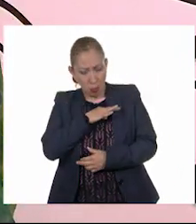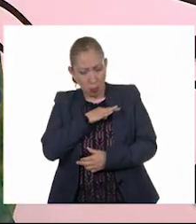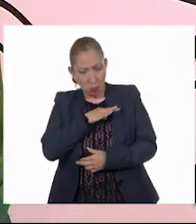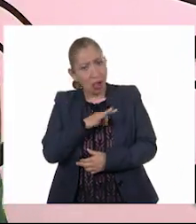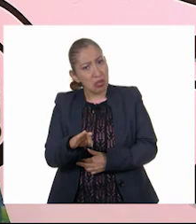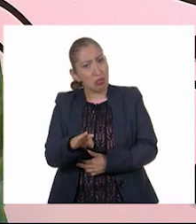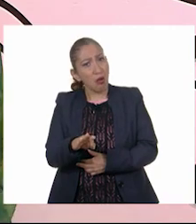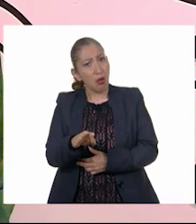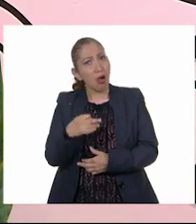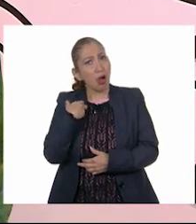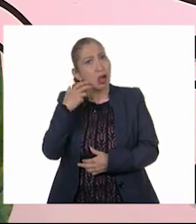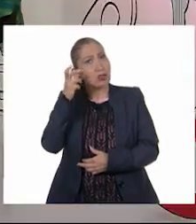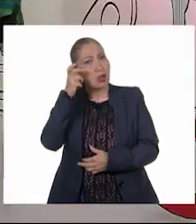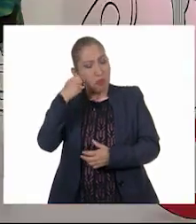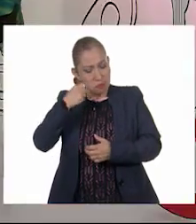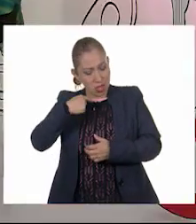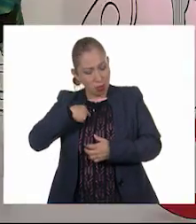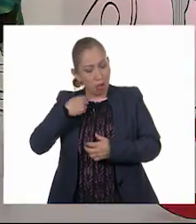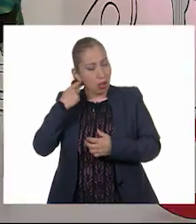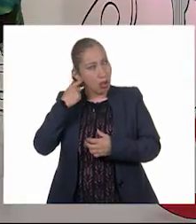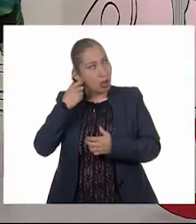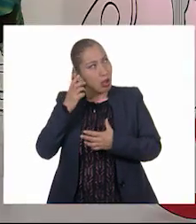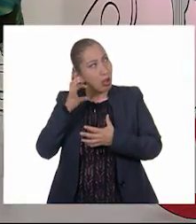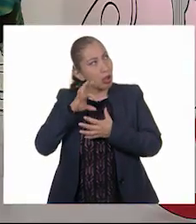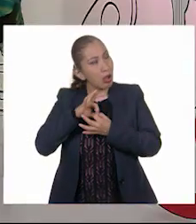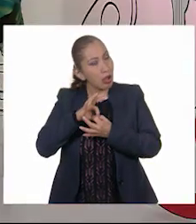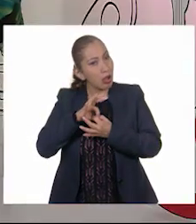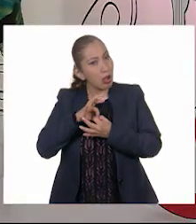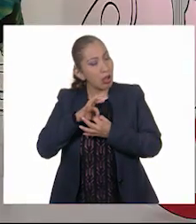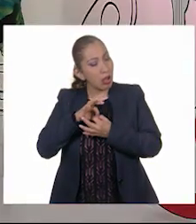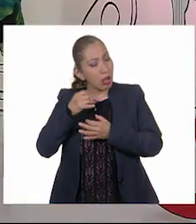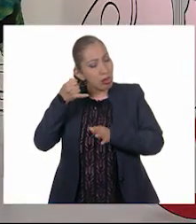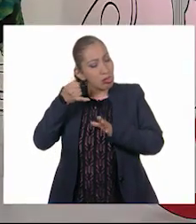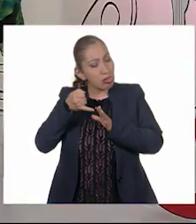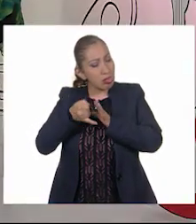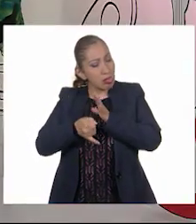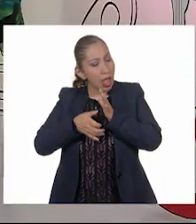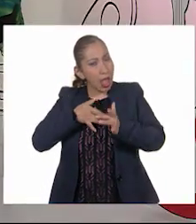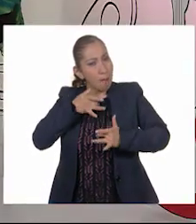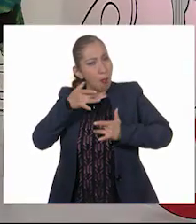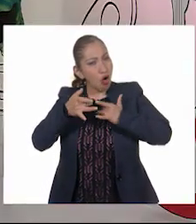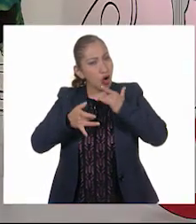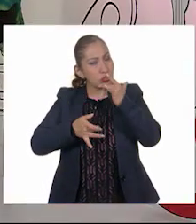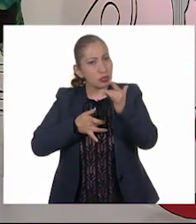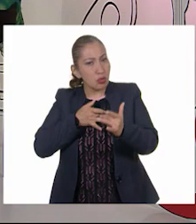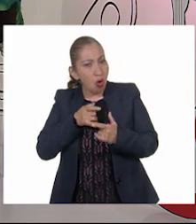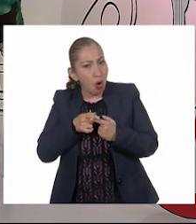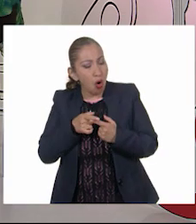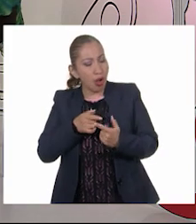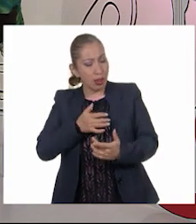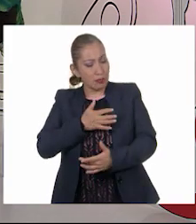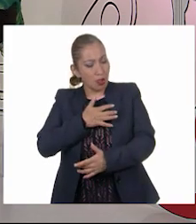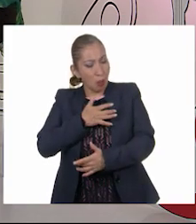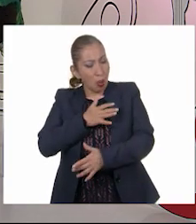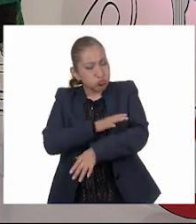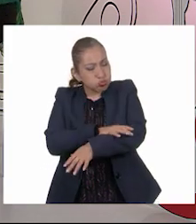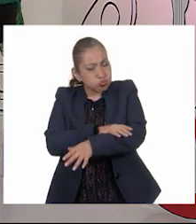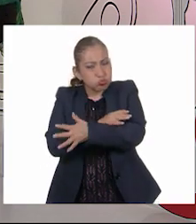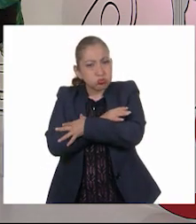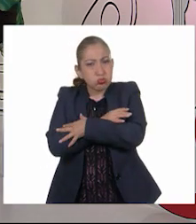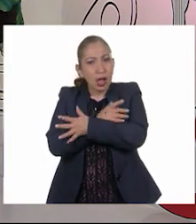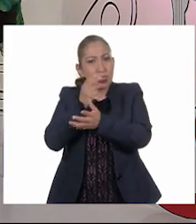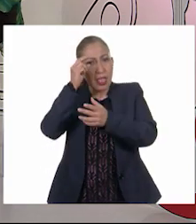capacidad de escucharse y profundizar en sus emociones, en sus sensaciones, en